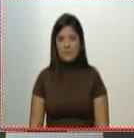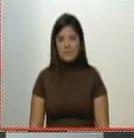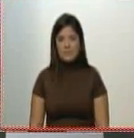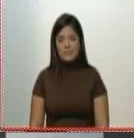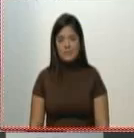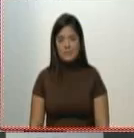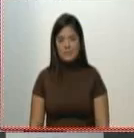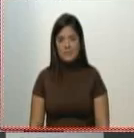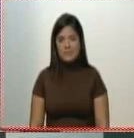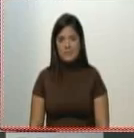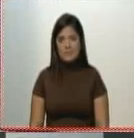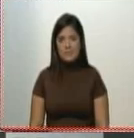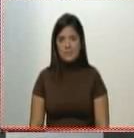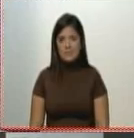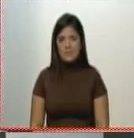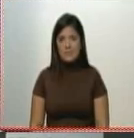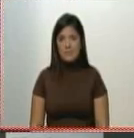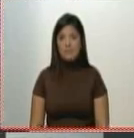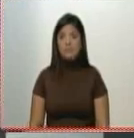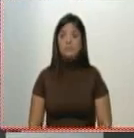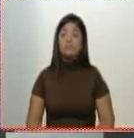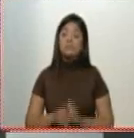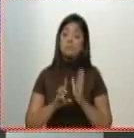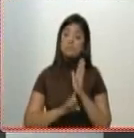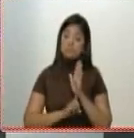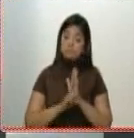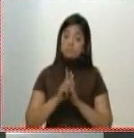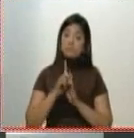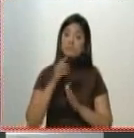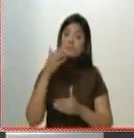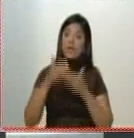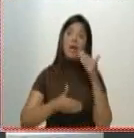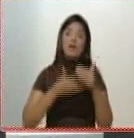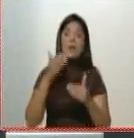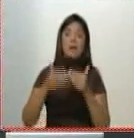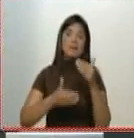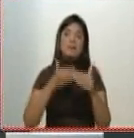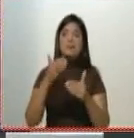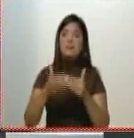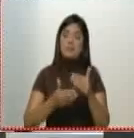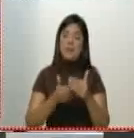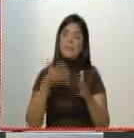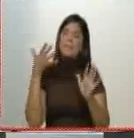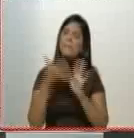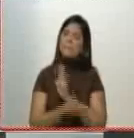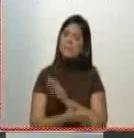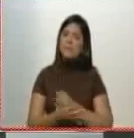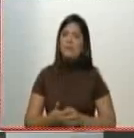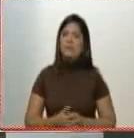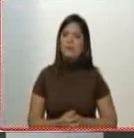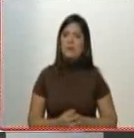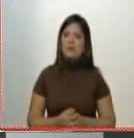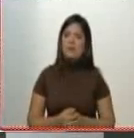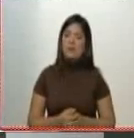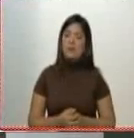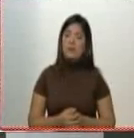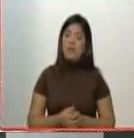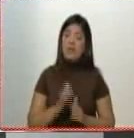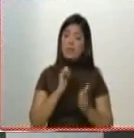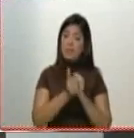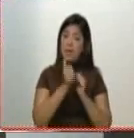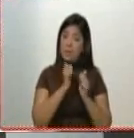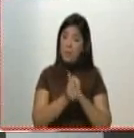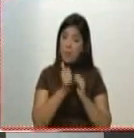Subir al podio y es un avance que se viene dando con pasos agigantados en al respecto en esta disciplina